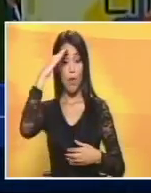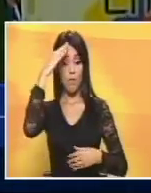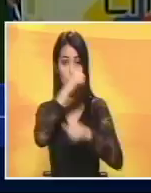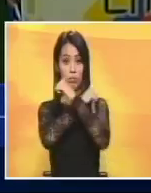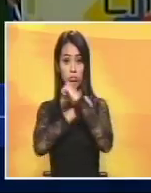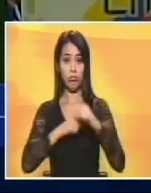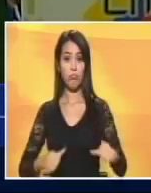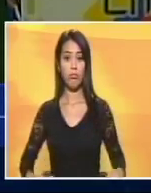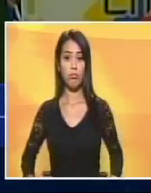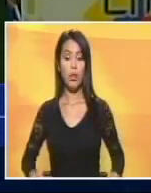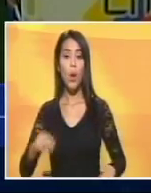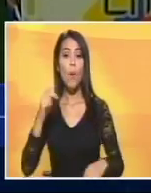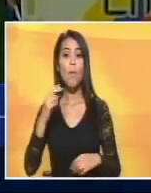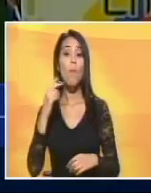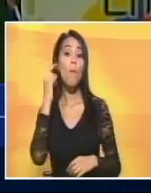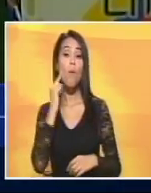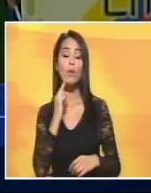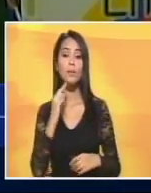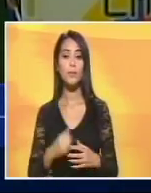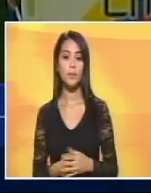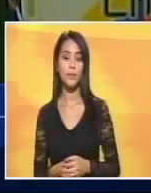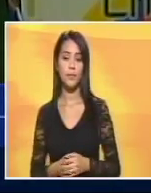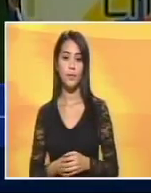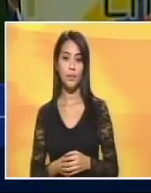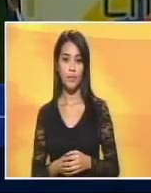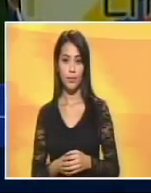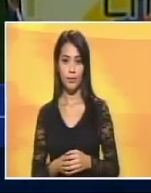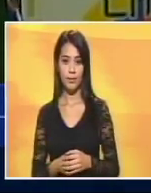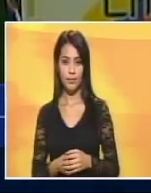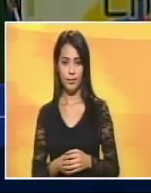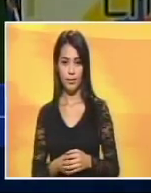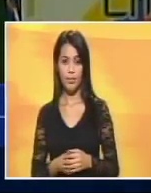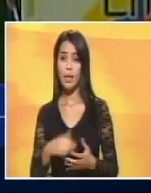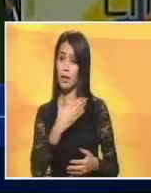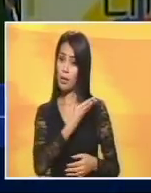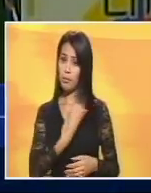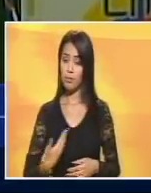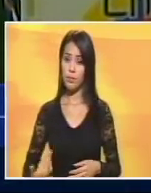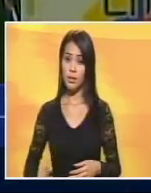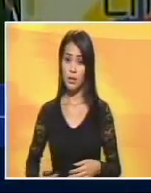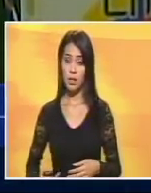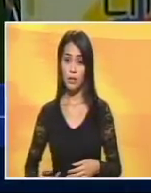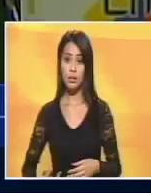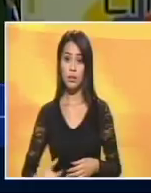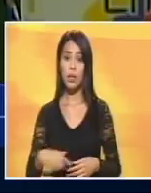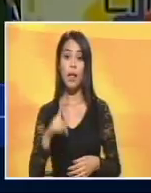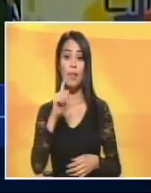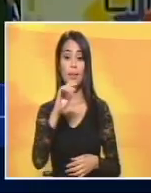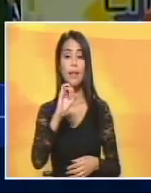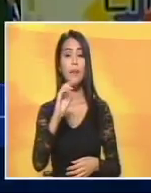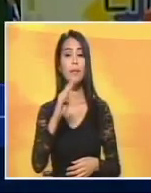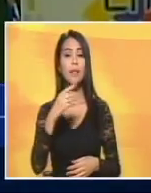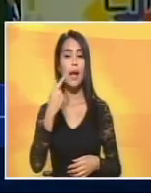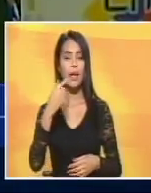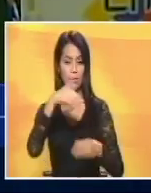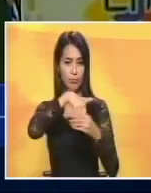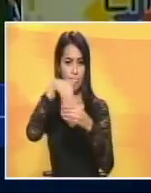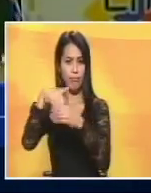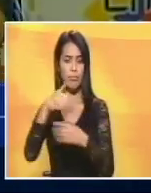Nacional Bolivariana, una vez que la presidenta del Poder Electoral, la doctora Tibisay